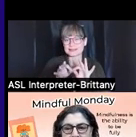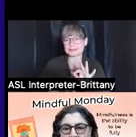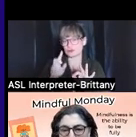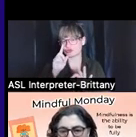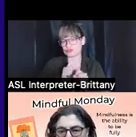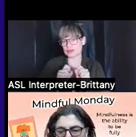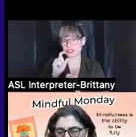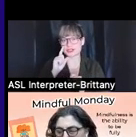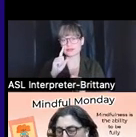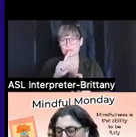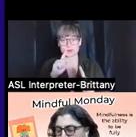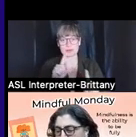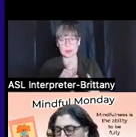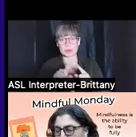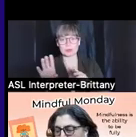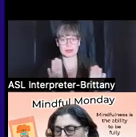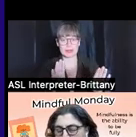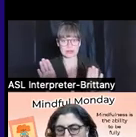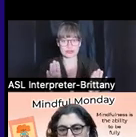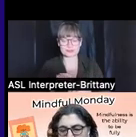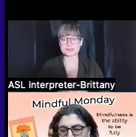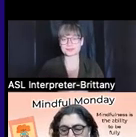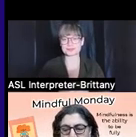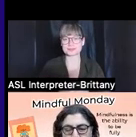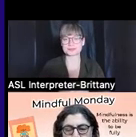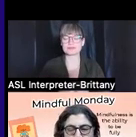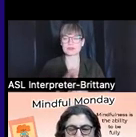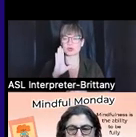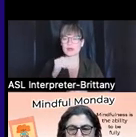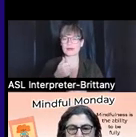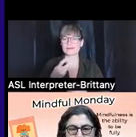de 7 estrategias sencillas para responder al comportamiento.